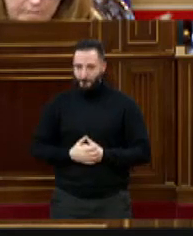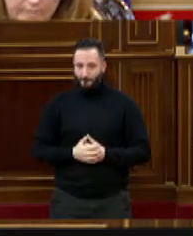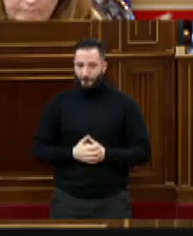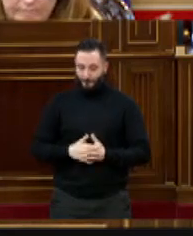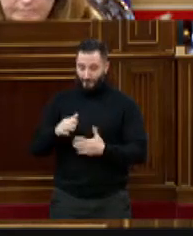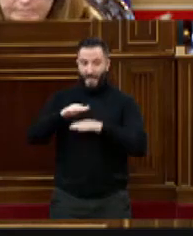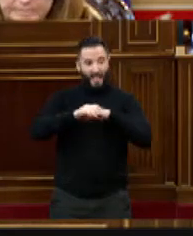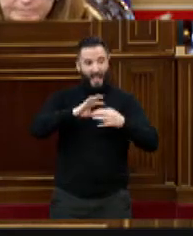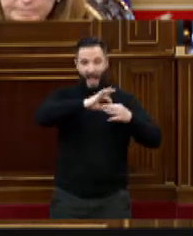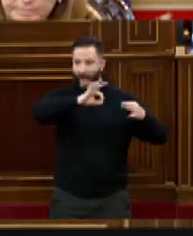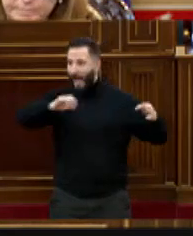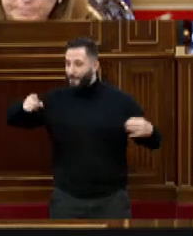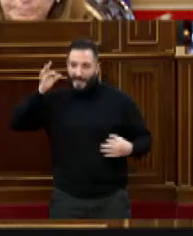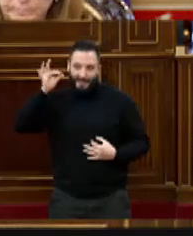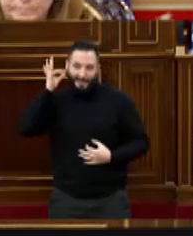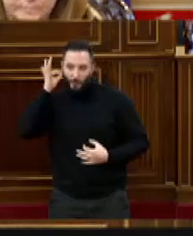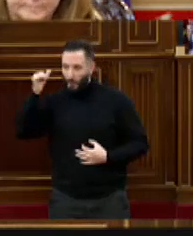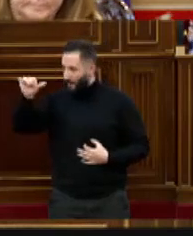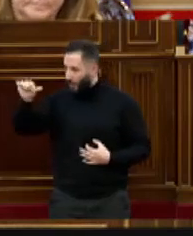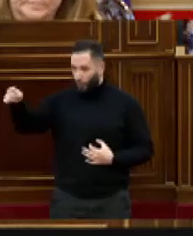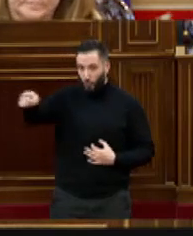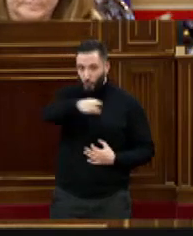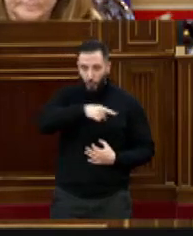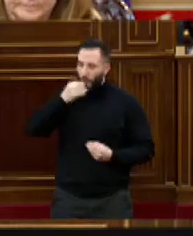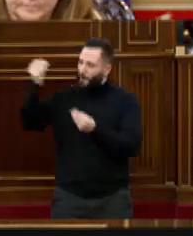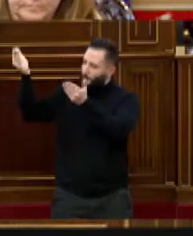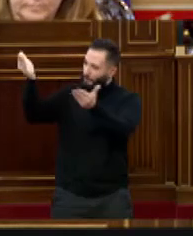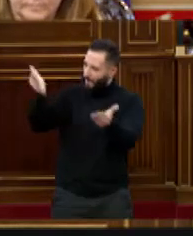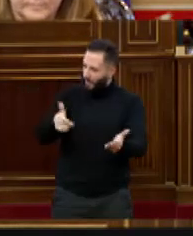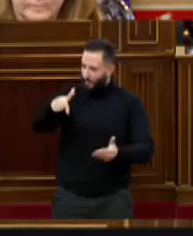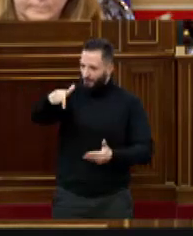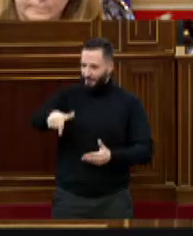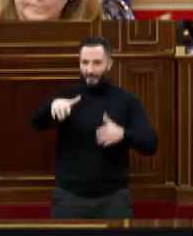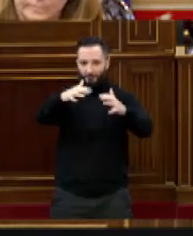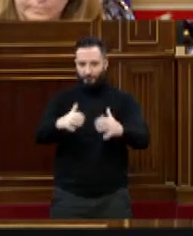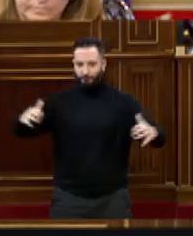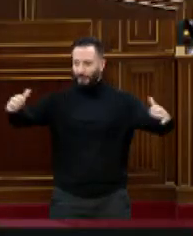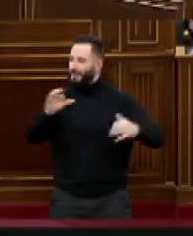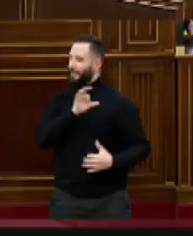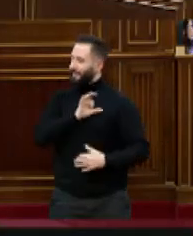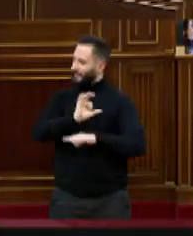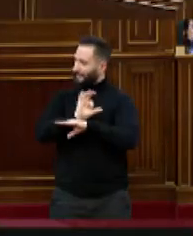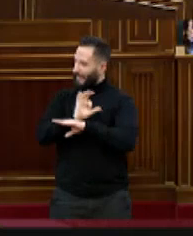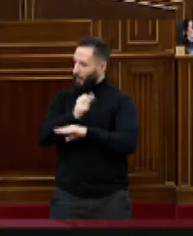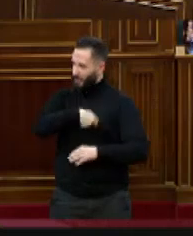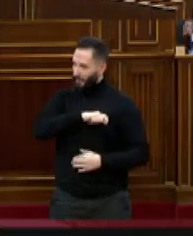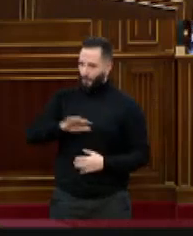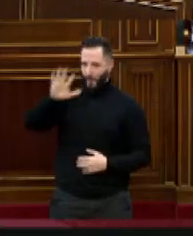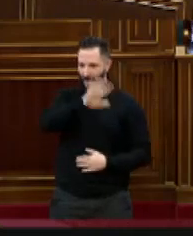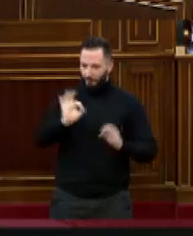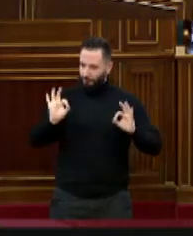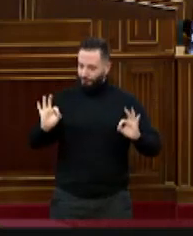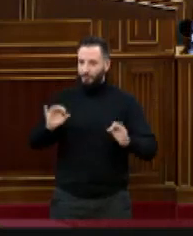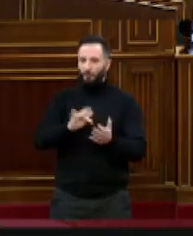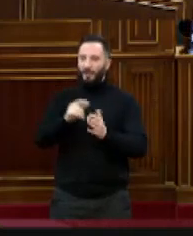Amigas y amigos set todos bienvenidos y bienvenidas al senado de España a la cámara alta a